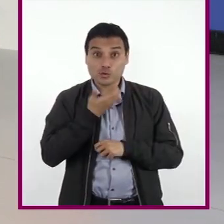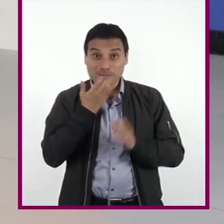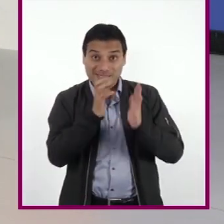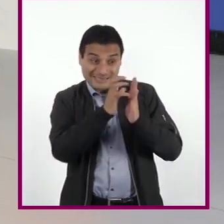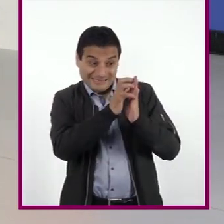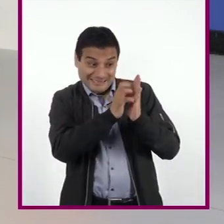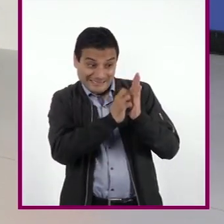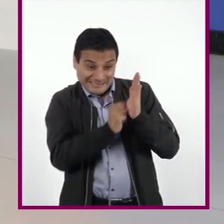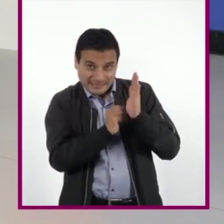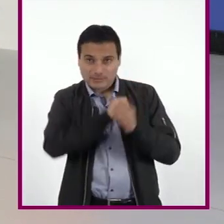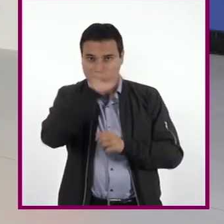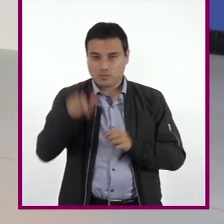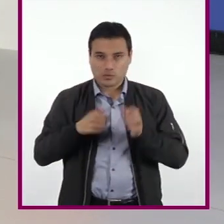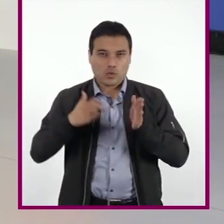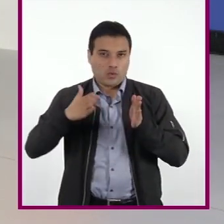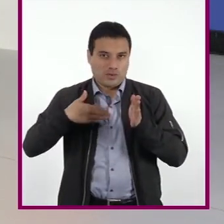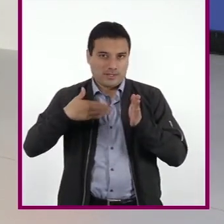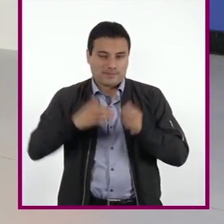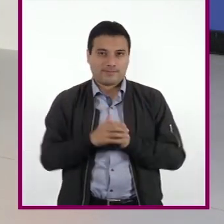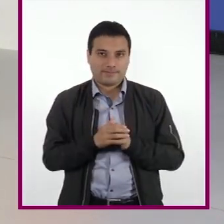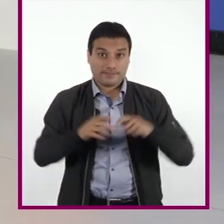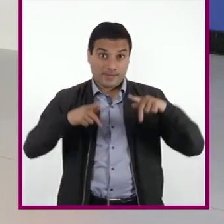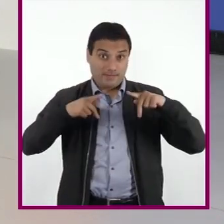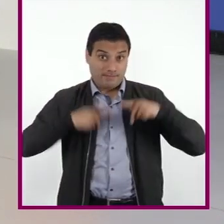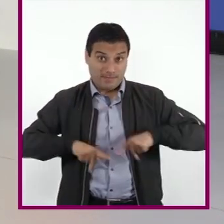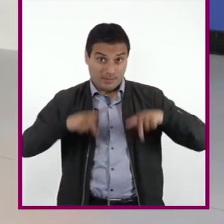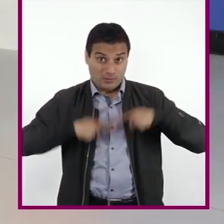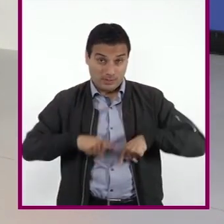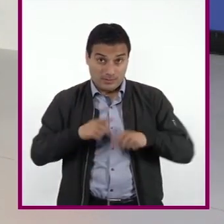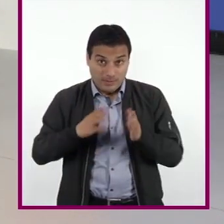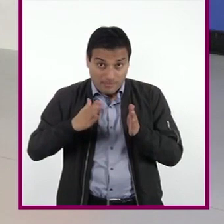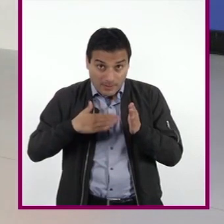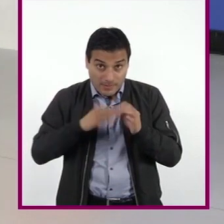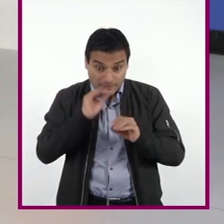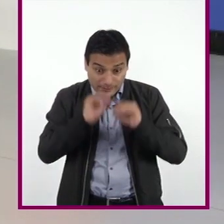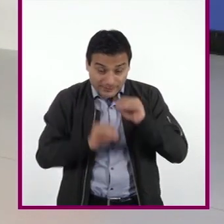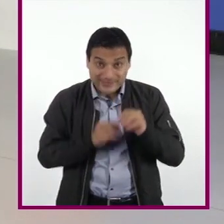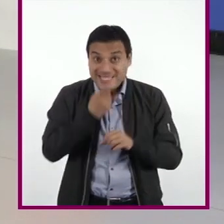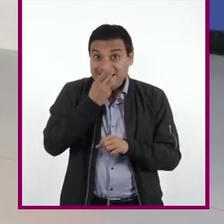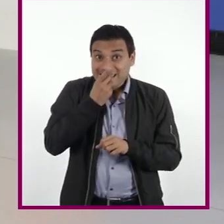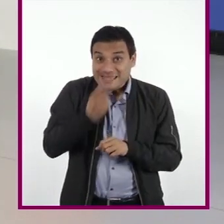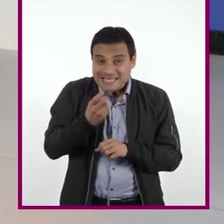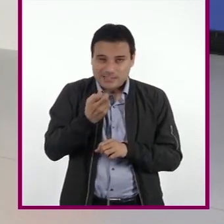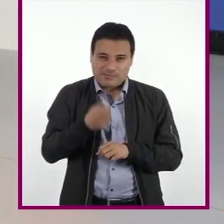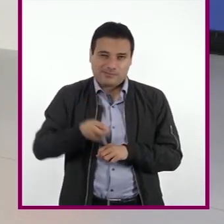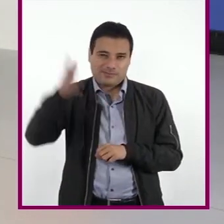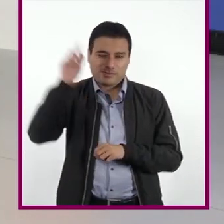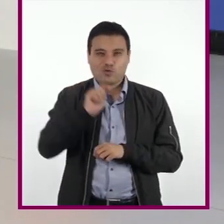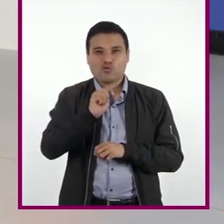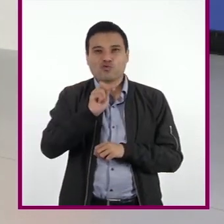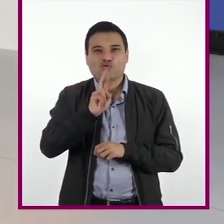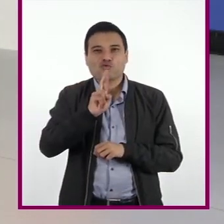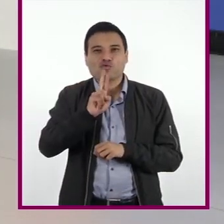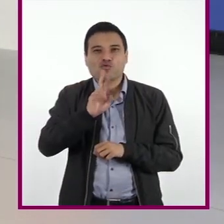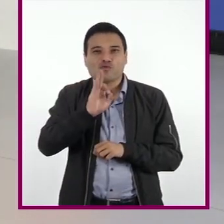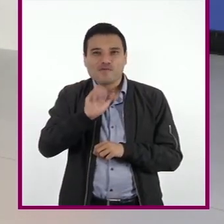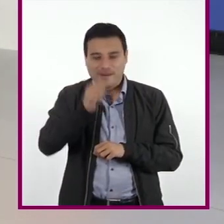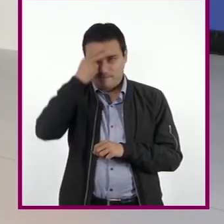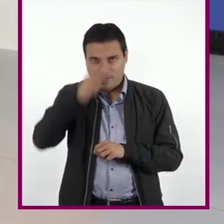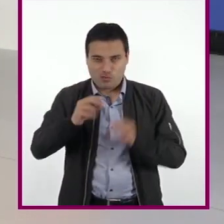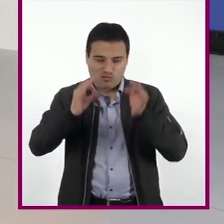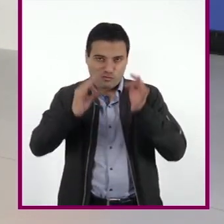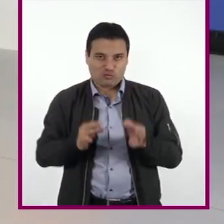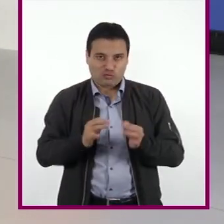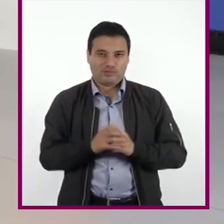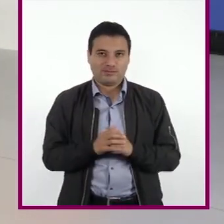nutricional, tanto que en el mundo gastronómico se ha llegado a considerar como la trufa mexicana. ¿Cómo ves?